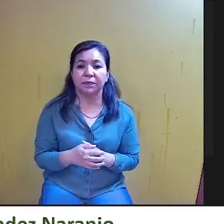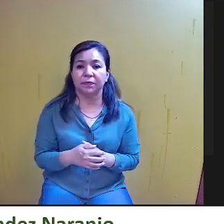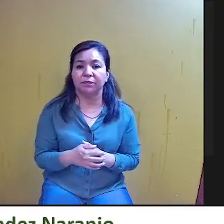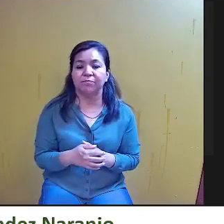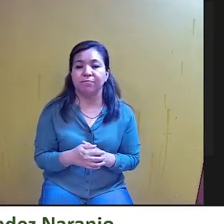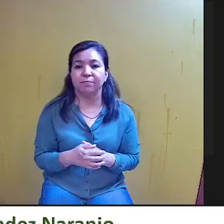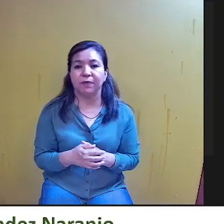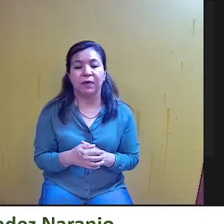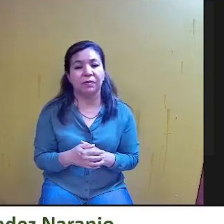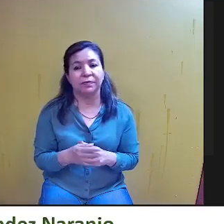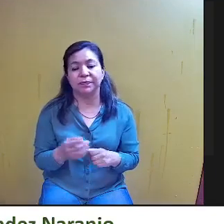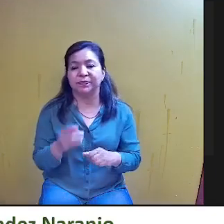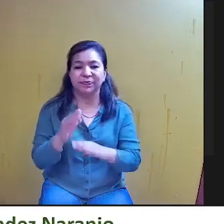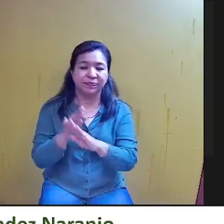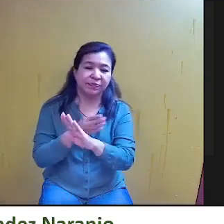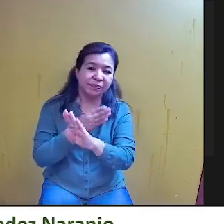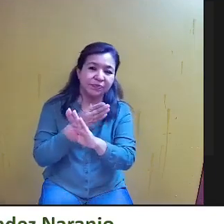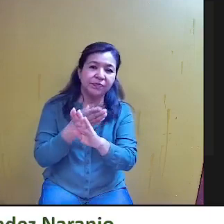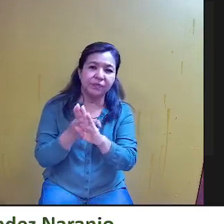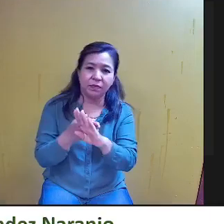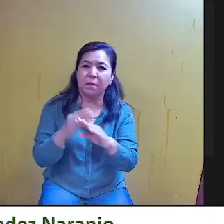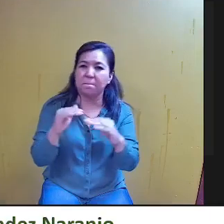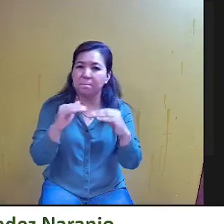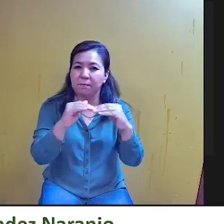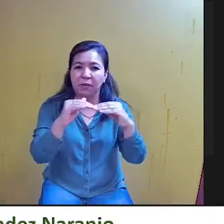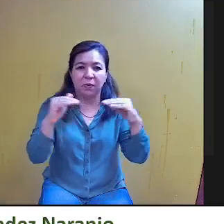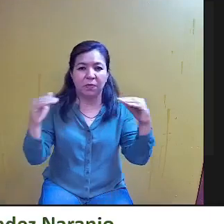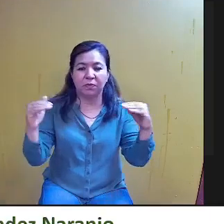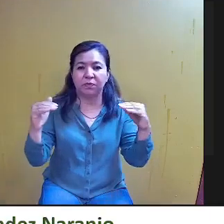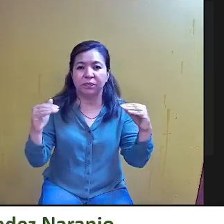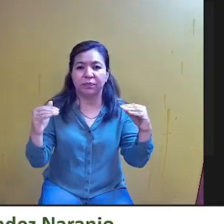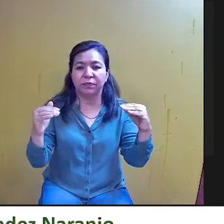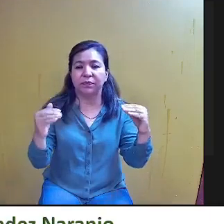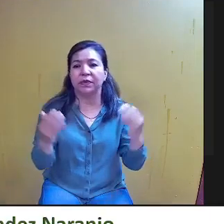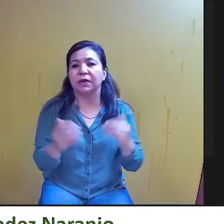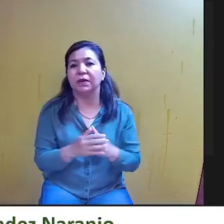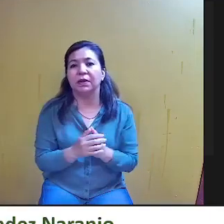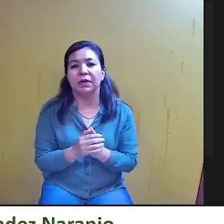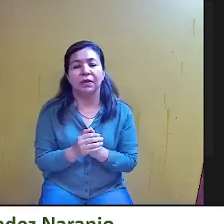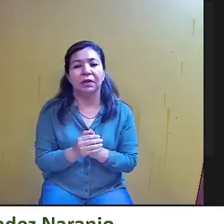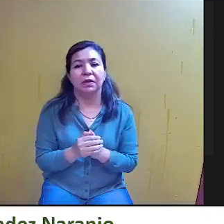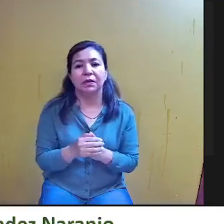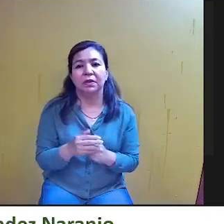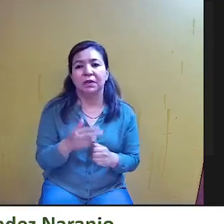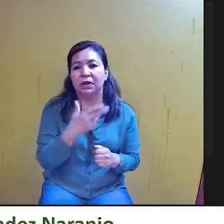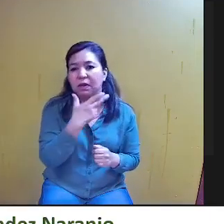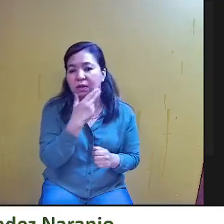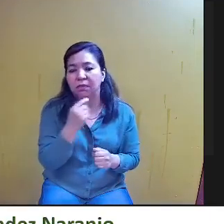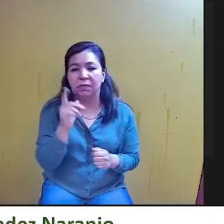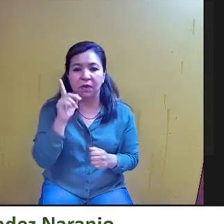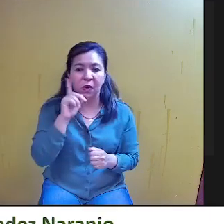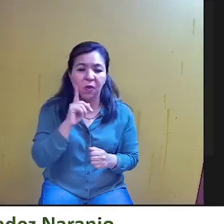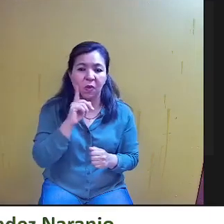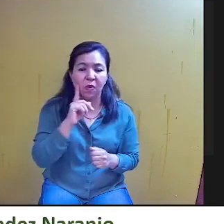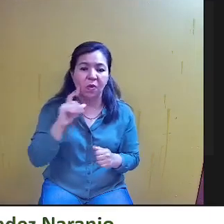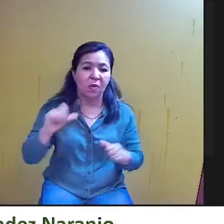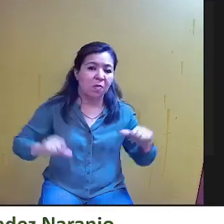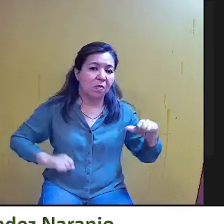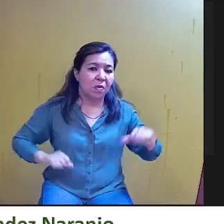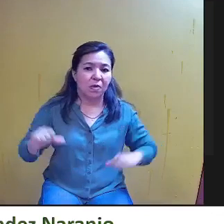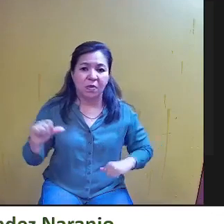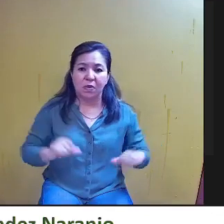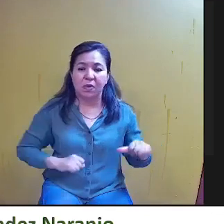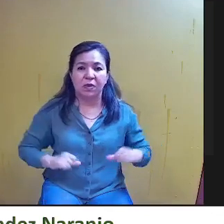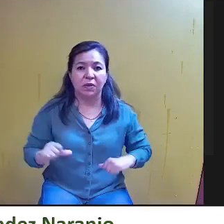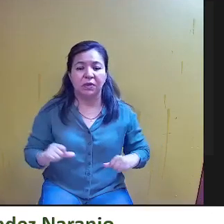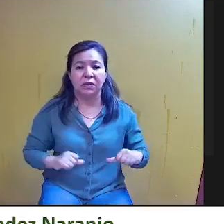Transgresión al principio de paridad de género. En primer lugar, en el proyecto se propone declarar inoperante el agravio relativo porque el actor no impugnó oportunamente el